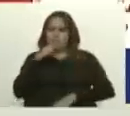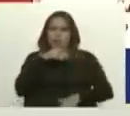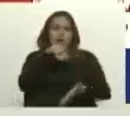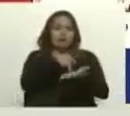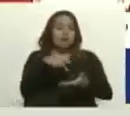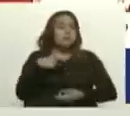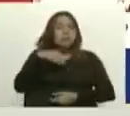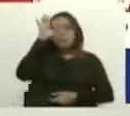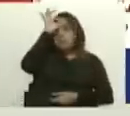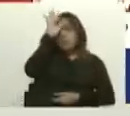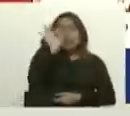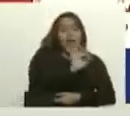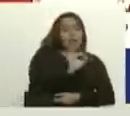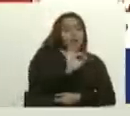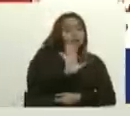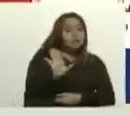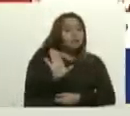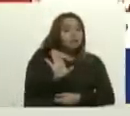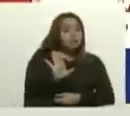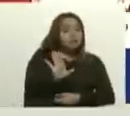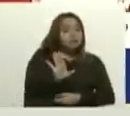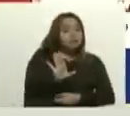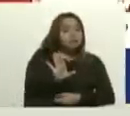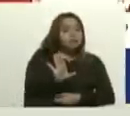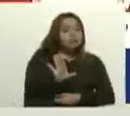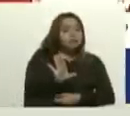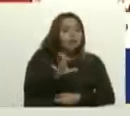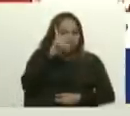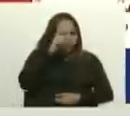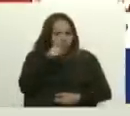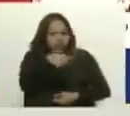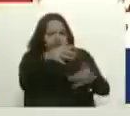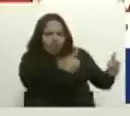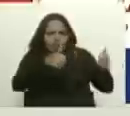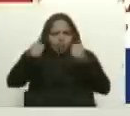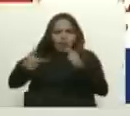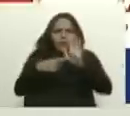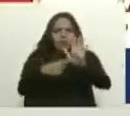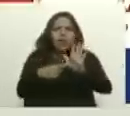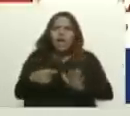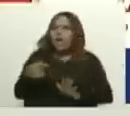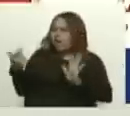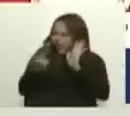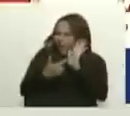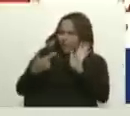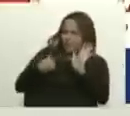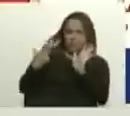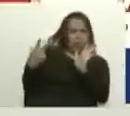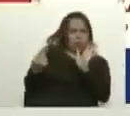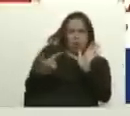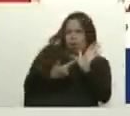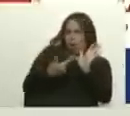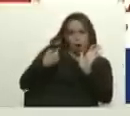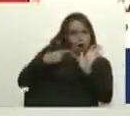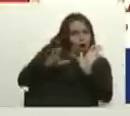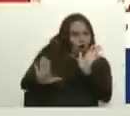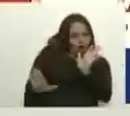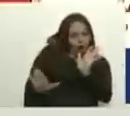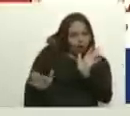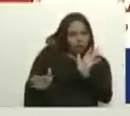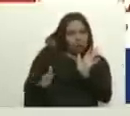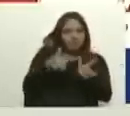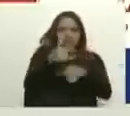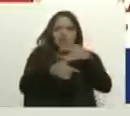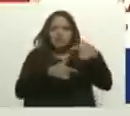nada. Los agarran en los hechos y dicen que nunca fueron ellos. No te extrañe que ya después